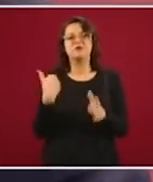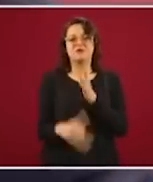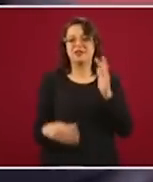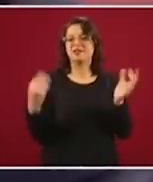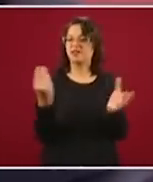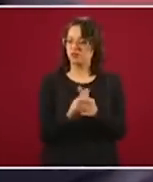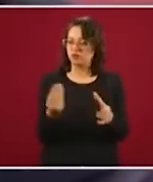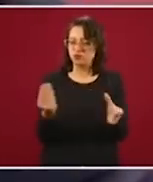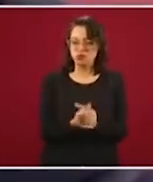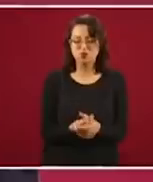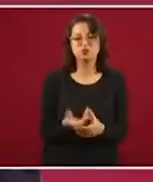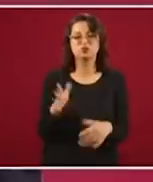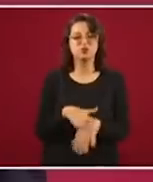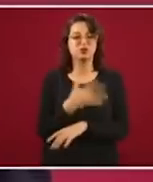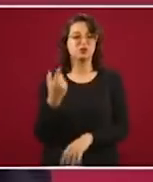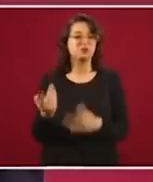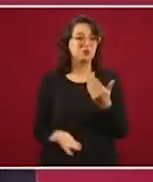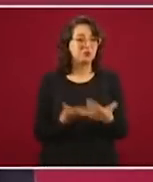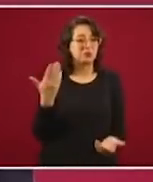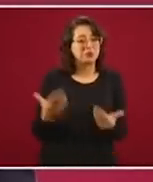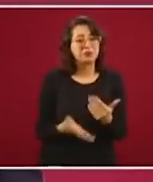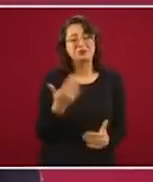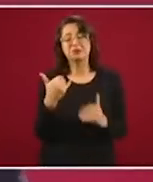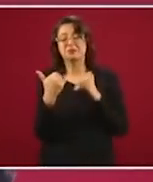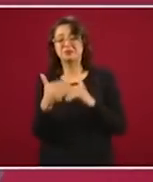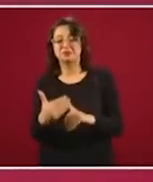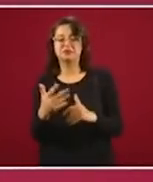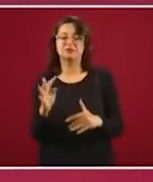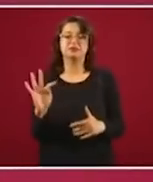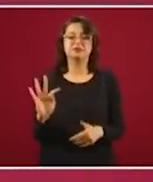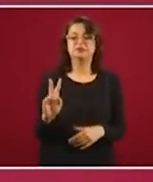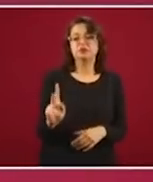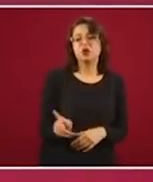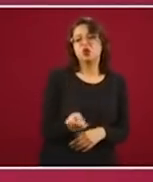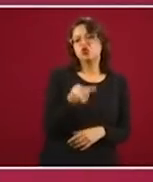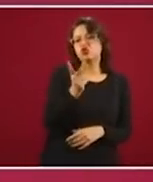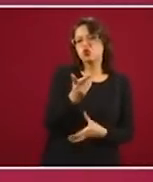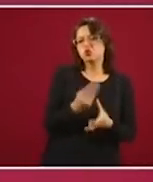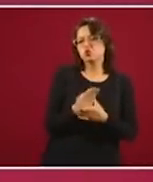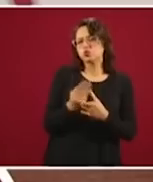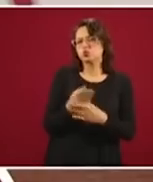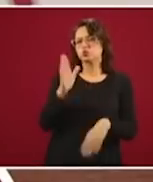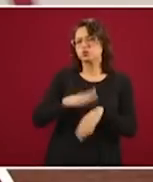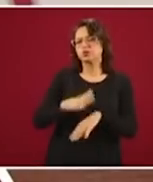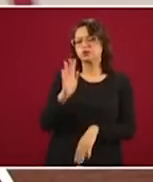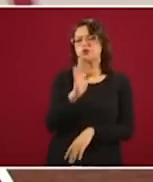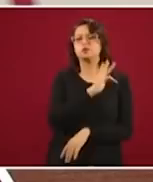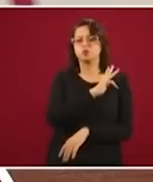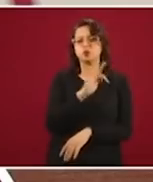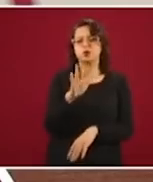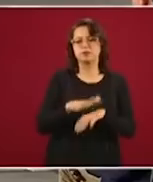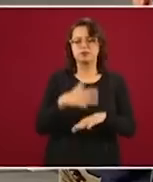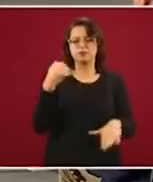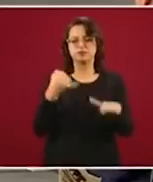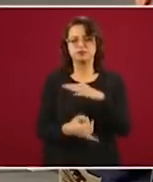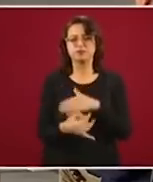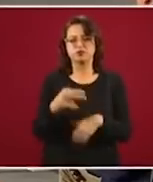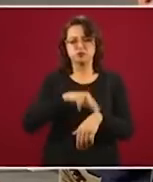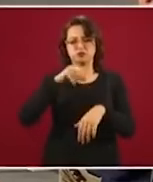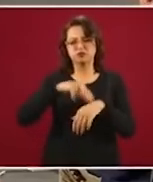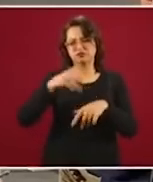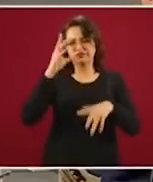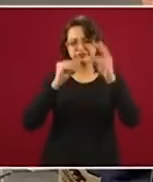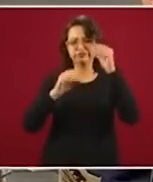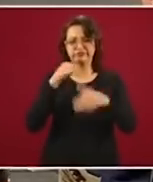los cursos son muy limitados y de repente abriendo uno o dos más podemos tener más especialistas.